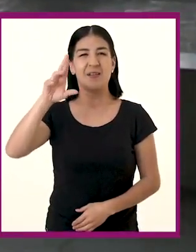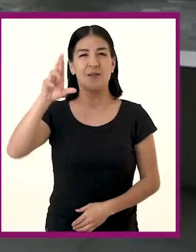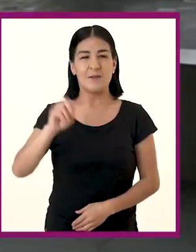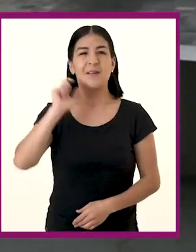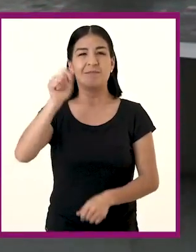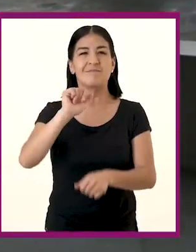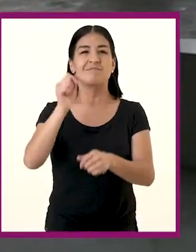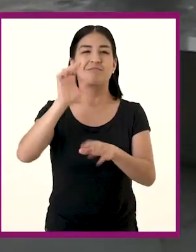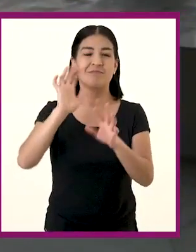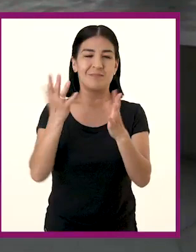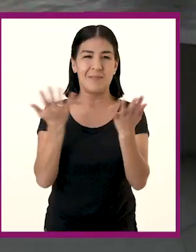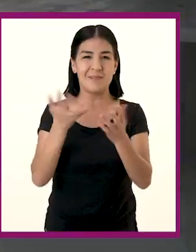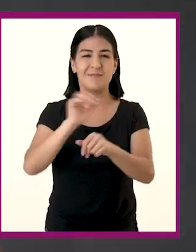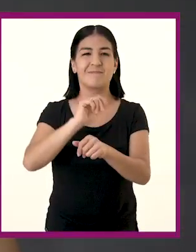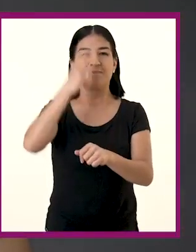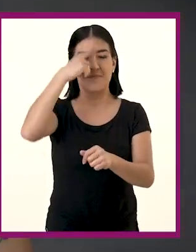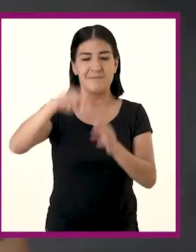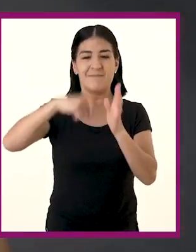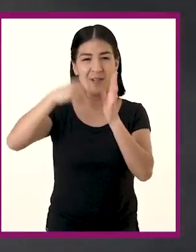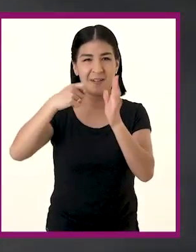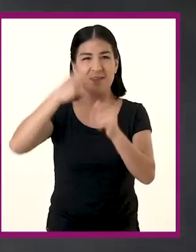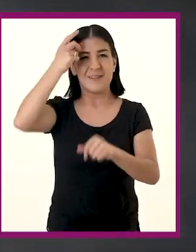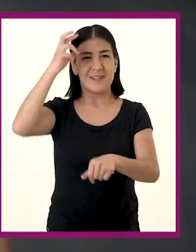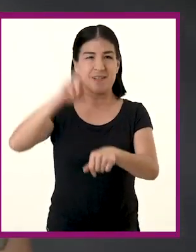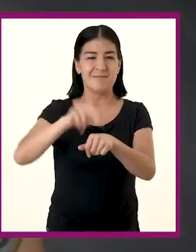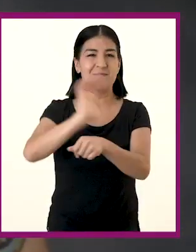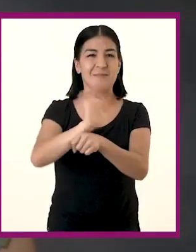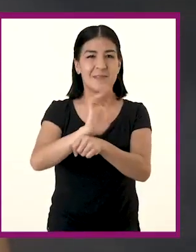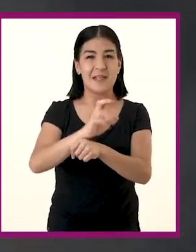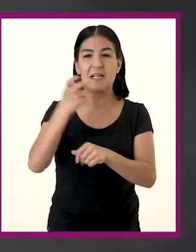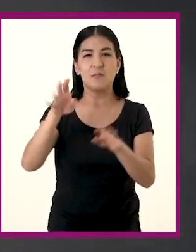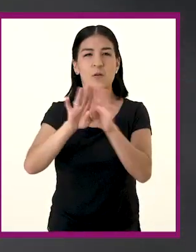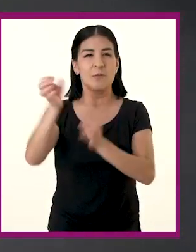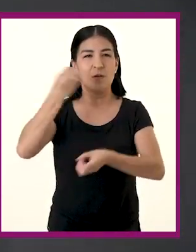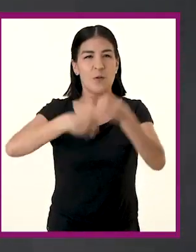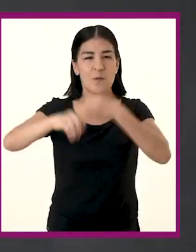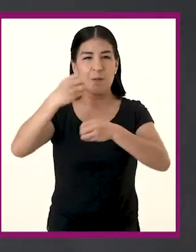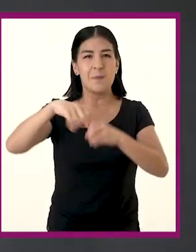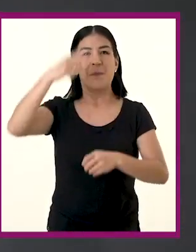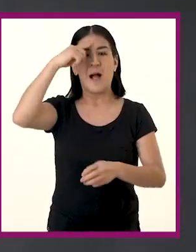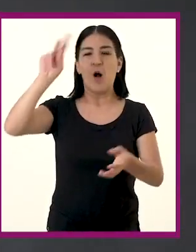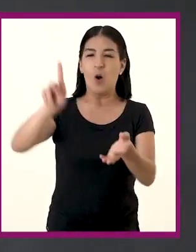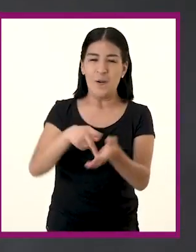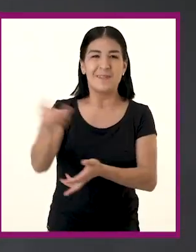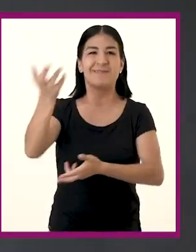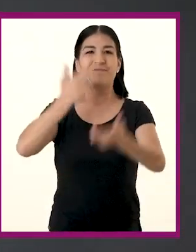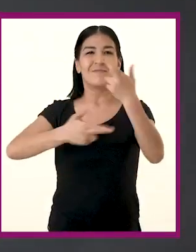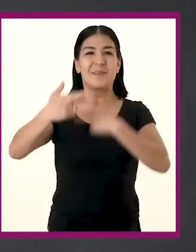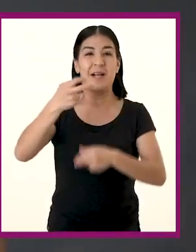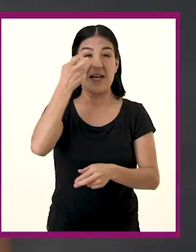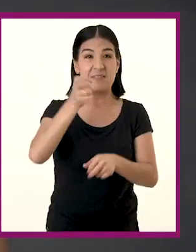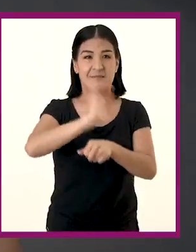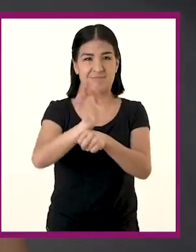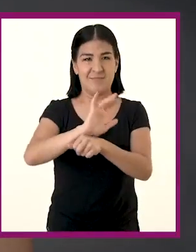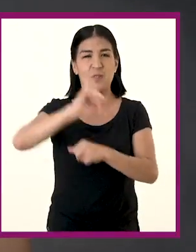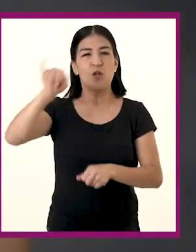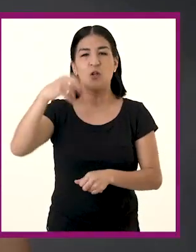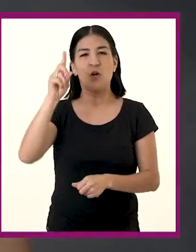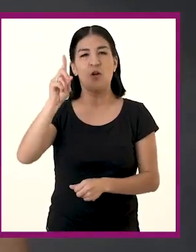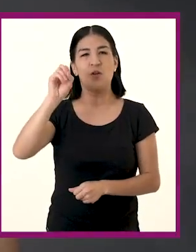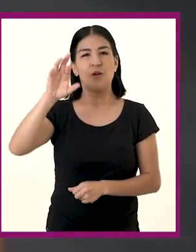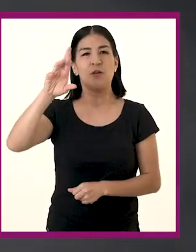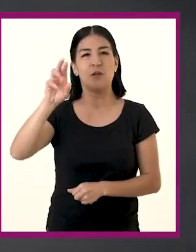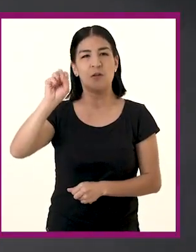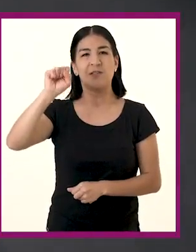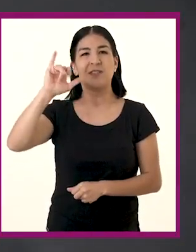Alejandro Jodorowsky se ha convertido ya en un cineasta de culto. Su obra cinematográfica está viviendo un proceso de revalorización. El cine